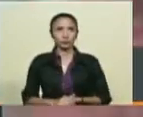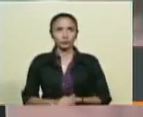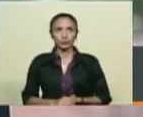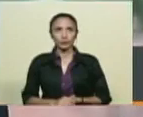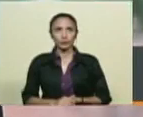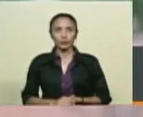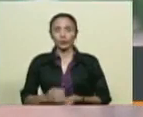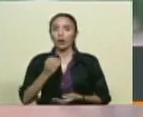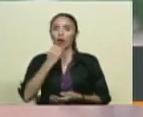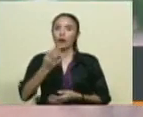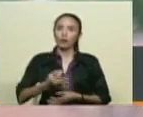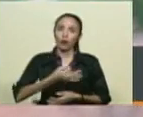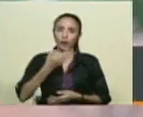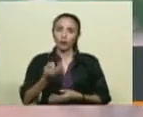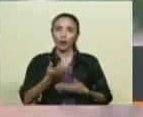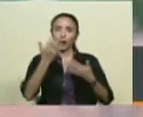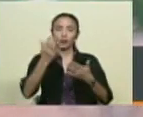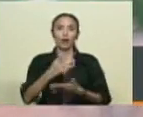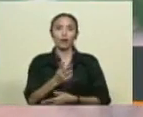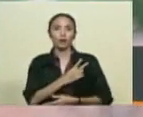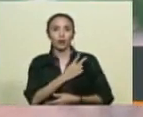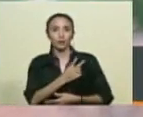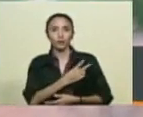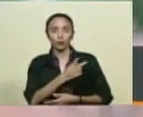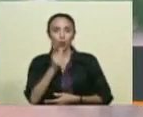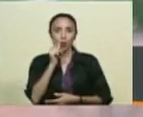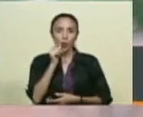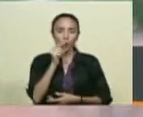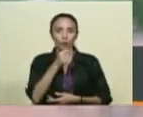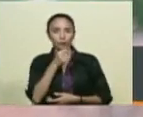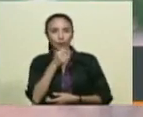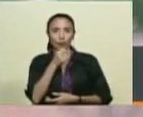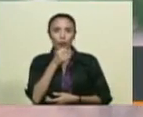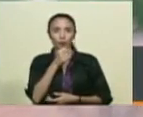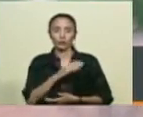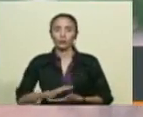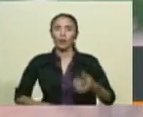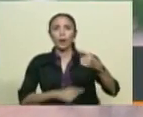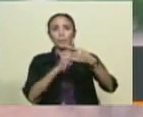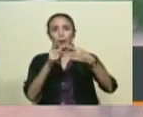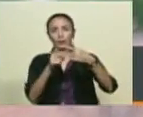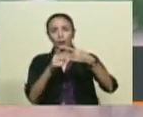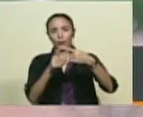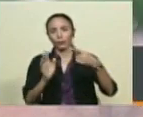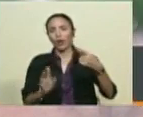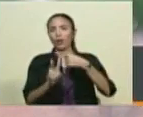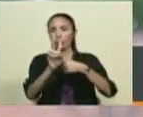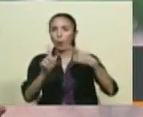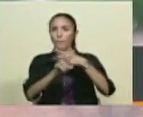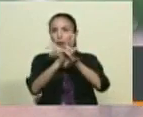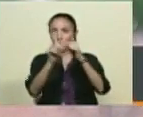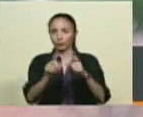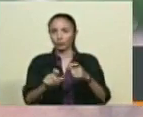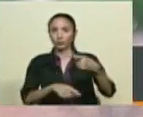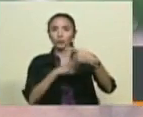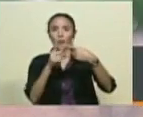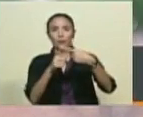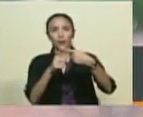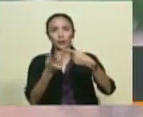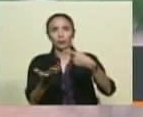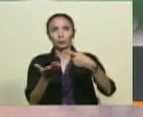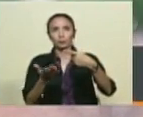Buenas tardes, Rafael Aníbal Camacho de Venevisión. Bueno, en primer lugar tenía dos preguntas. Una, a ver